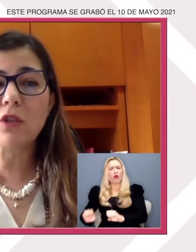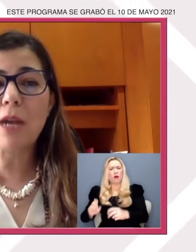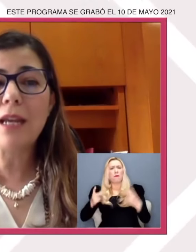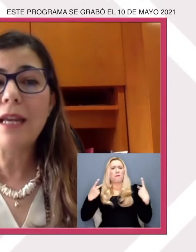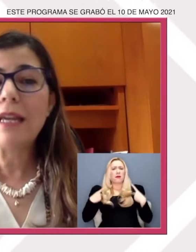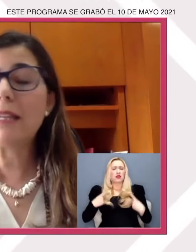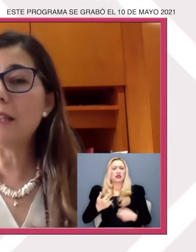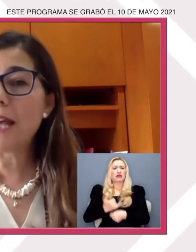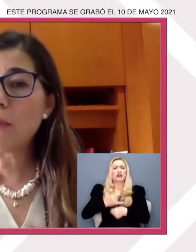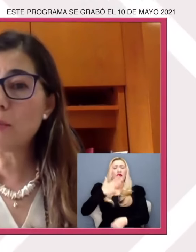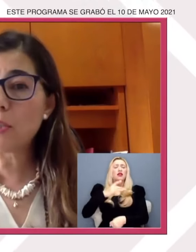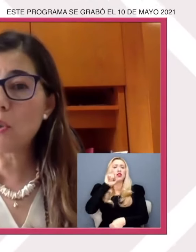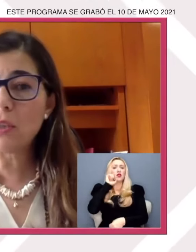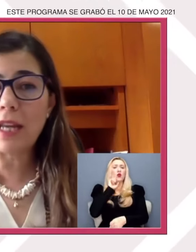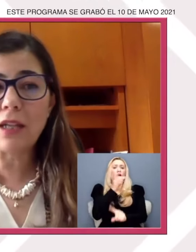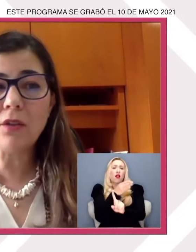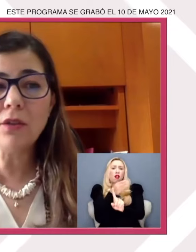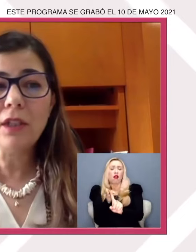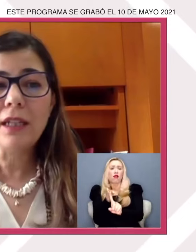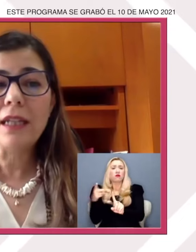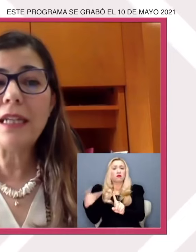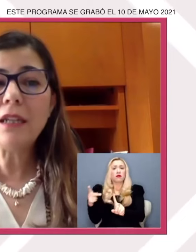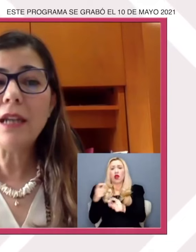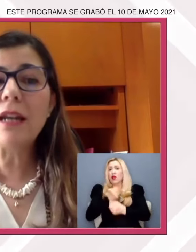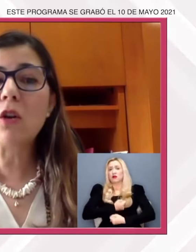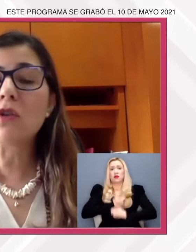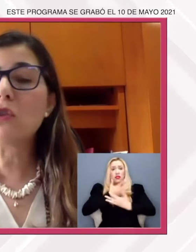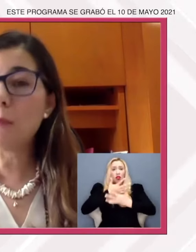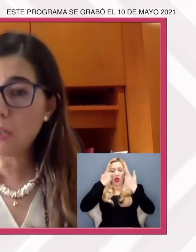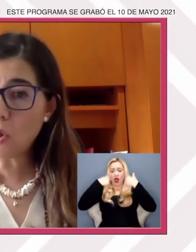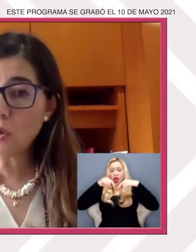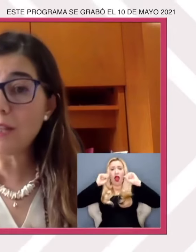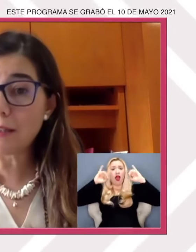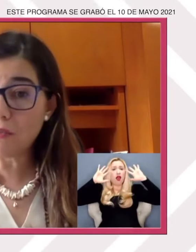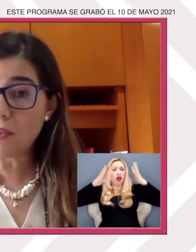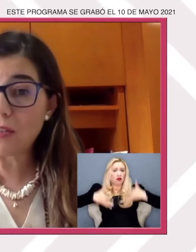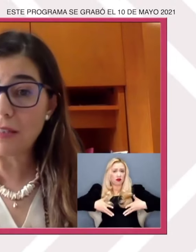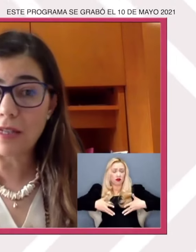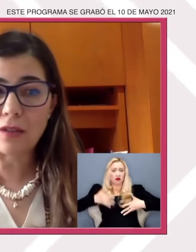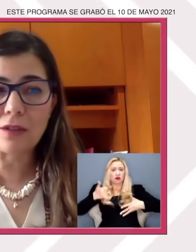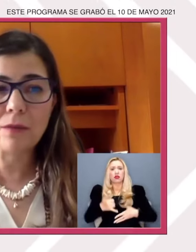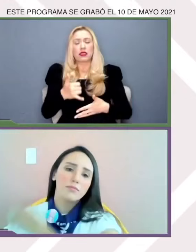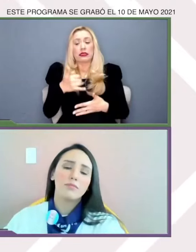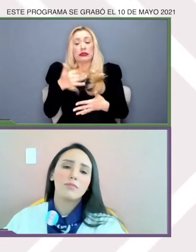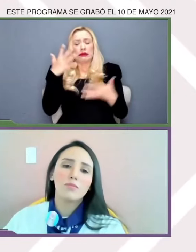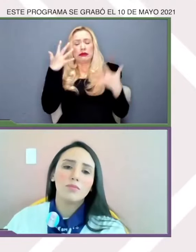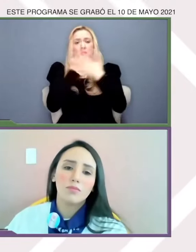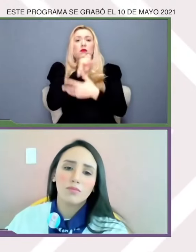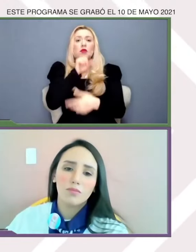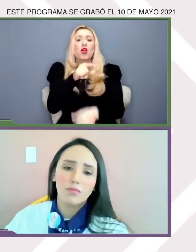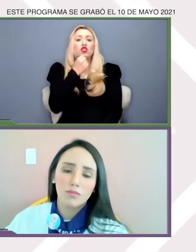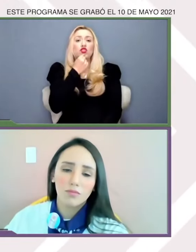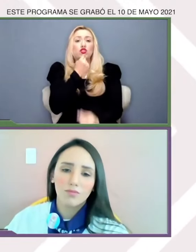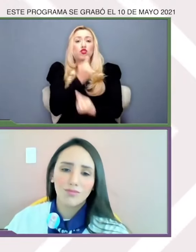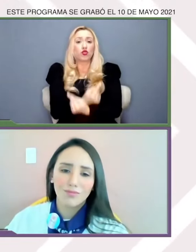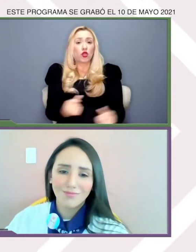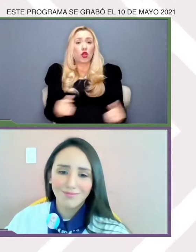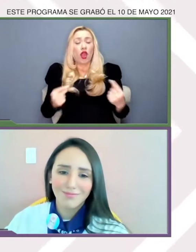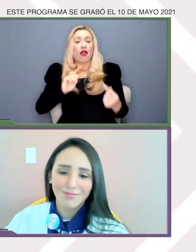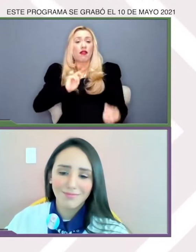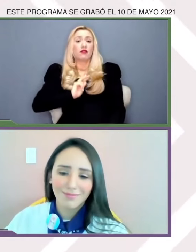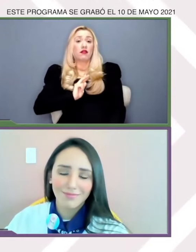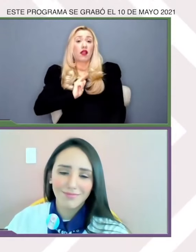orientación sexual, identidad o expresión de género, y el reconocimiento de las infancias trans. Para platicar sobre